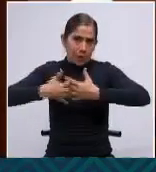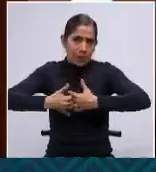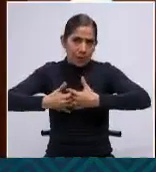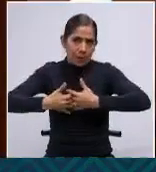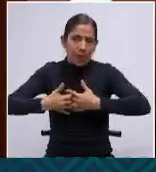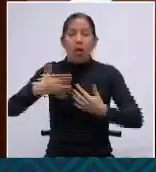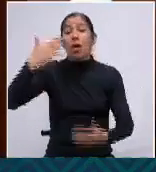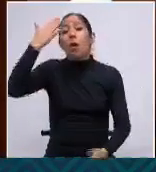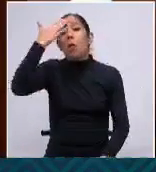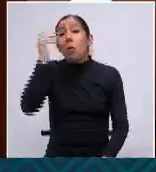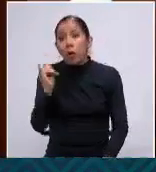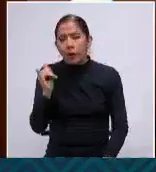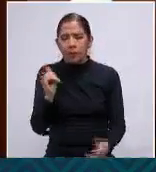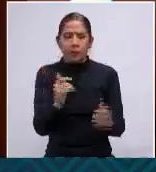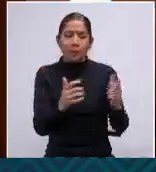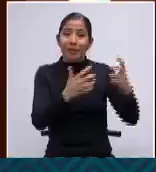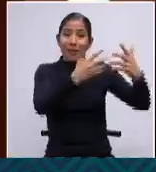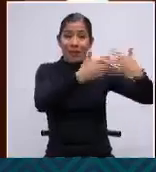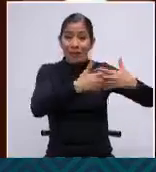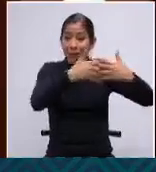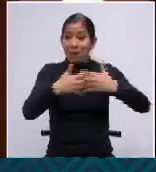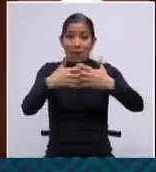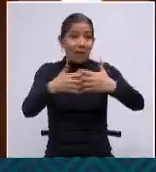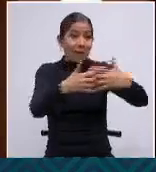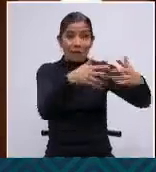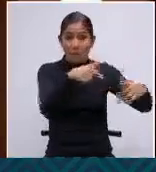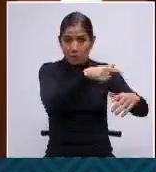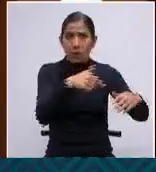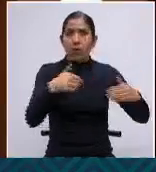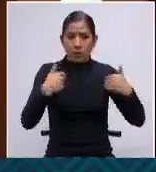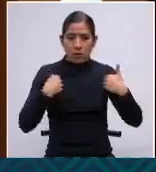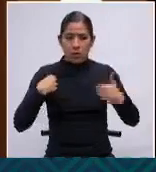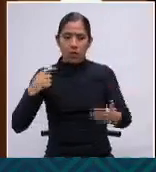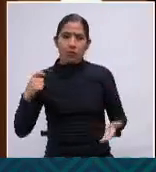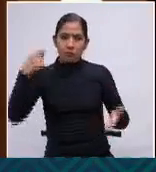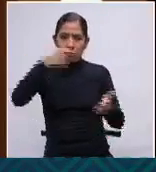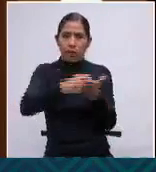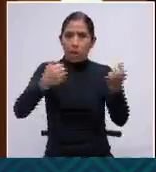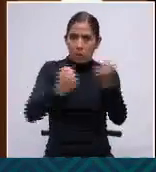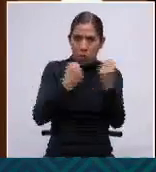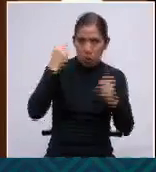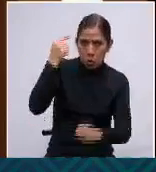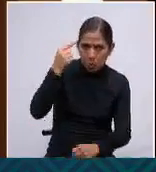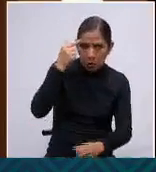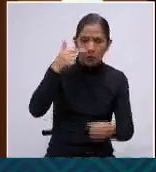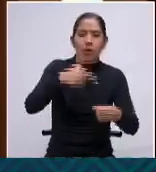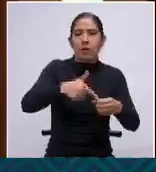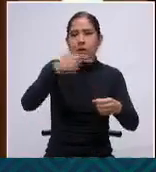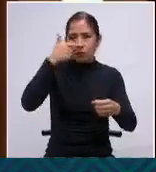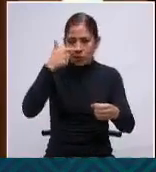los sectores empresariales tienen subvencionado el combustible, subvencionado